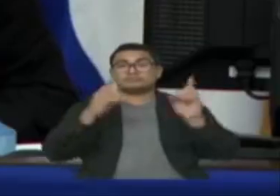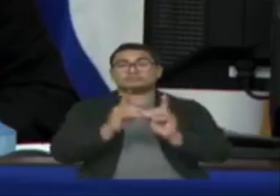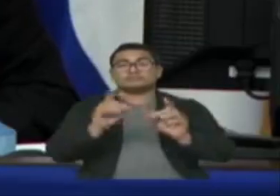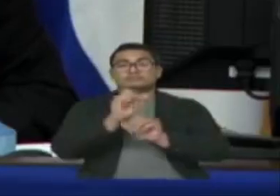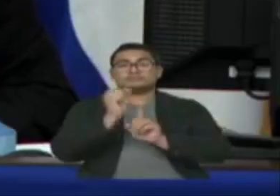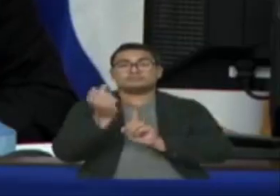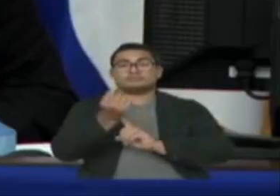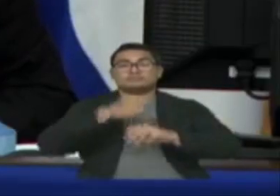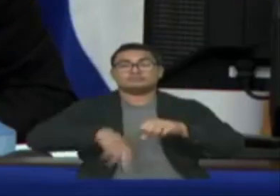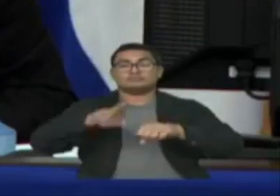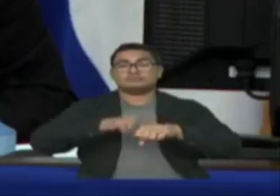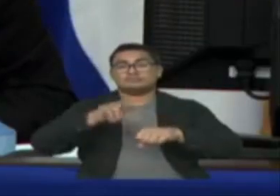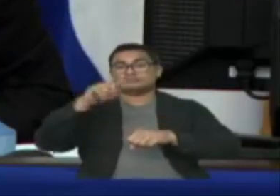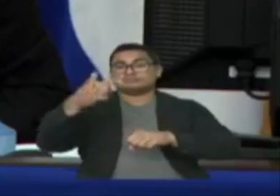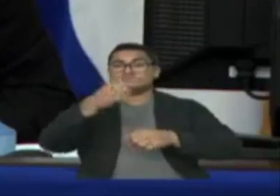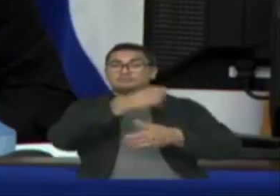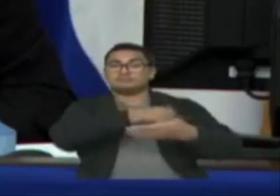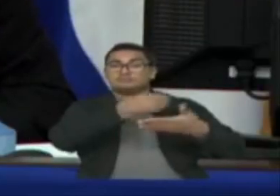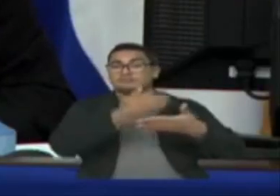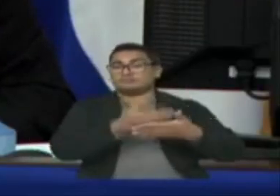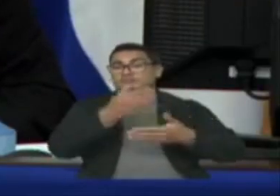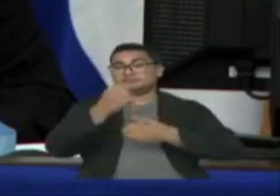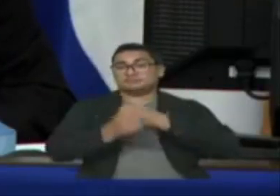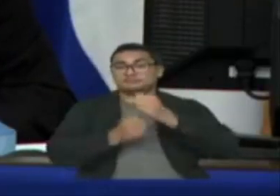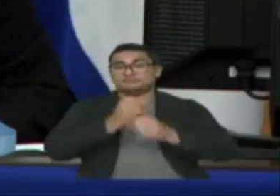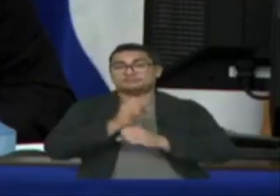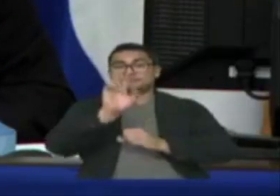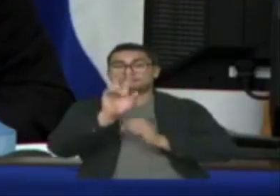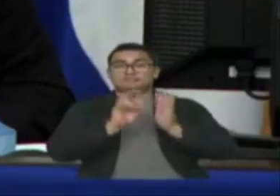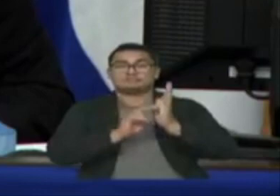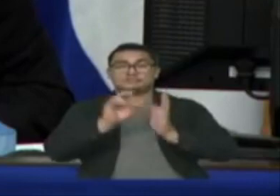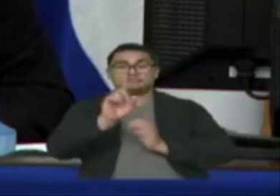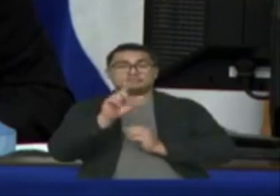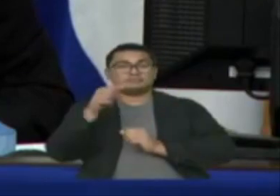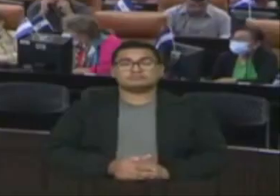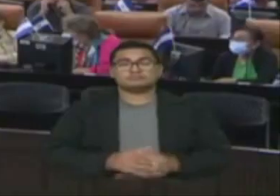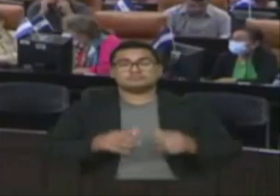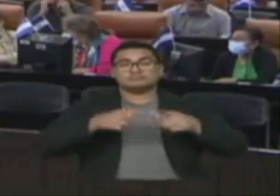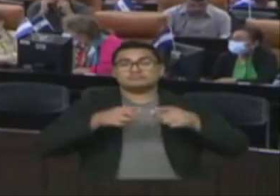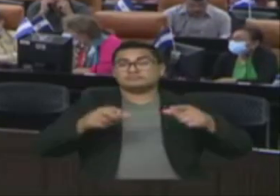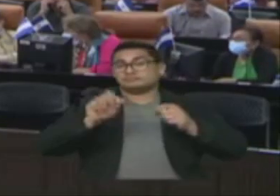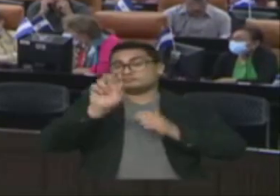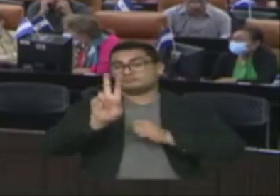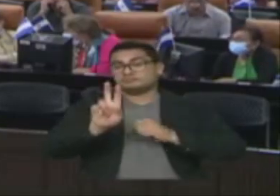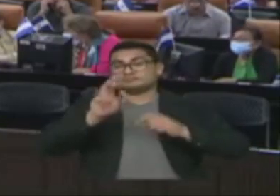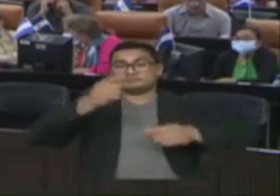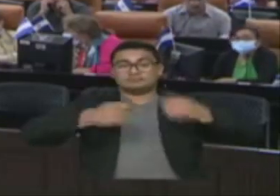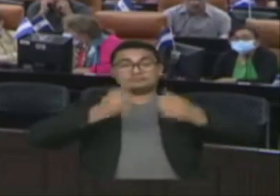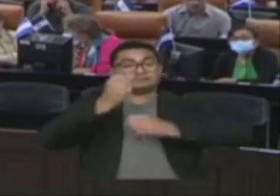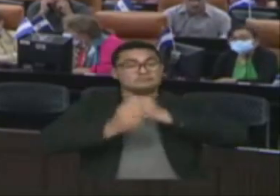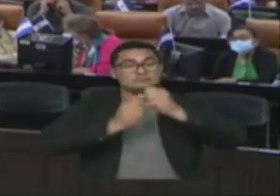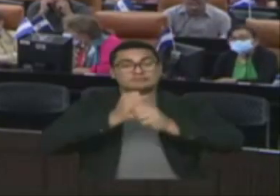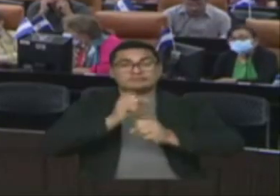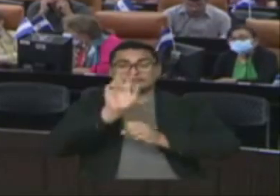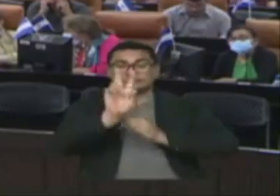Extranjeros, que pretende someter a control a organismos no gubernamentales, medios de comunicación, periodistas, empresas privadas e